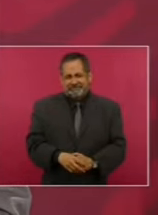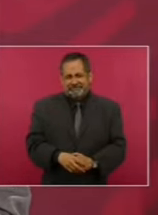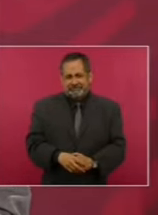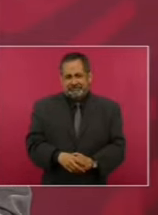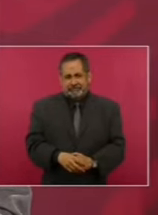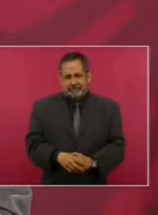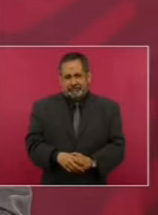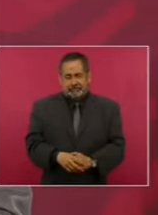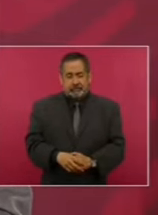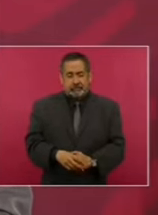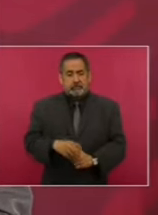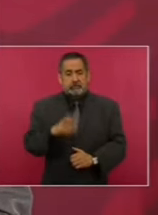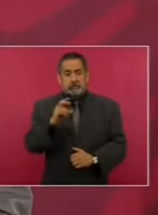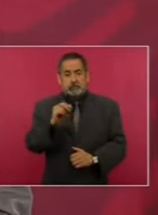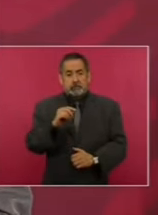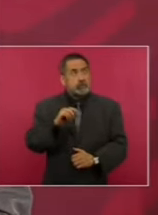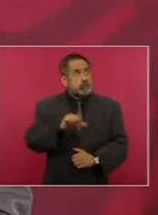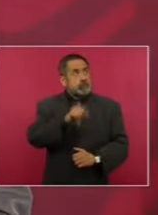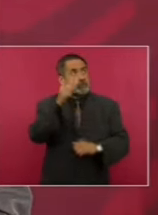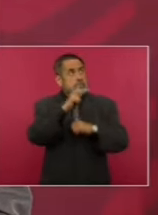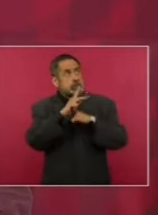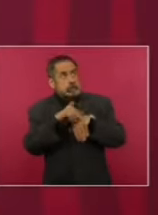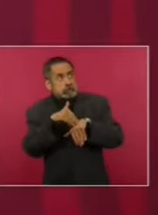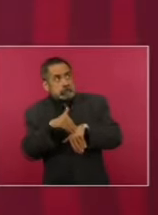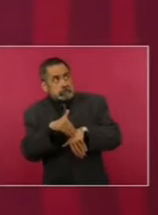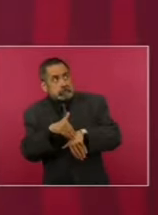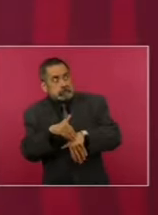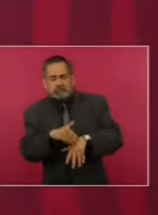Vivir acomplejado.